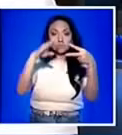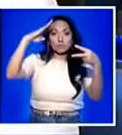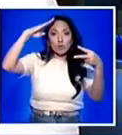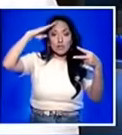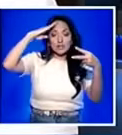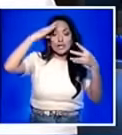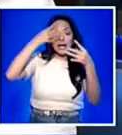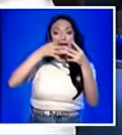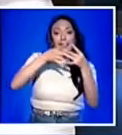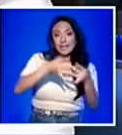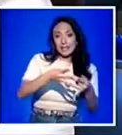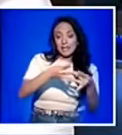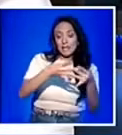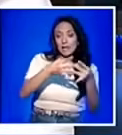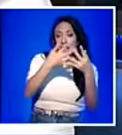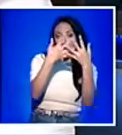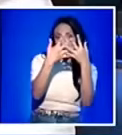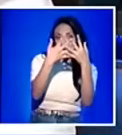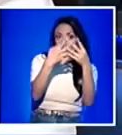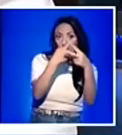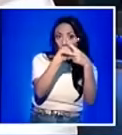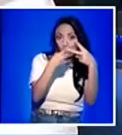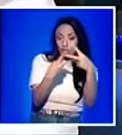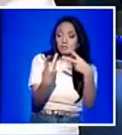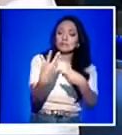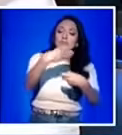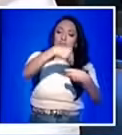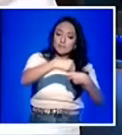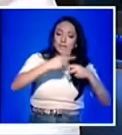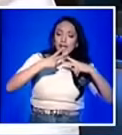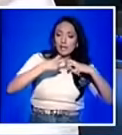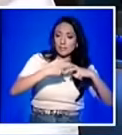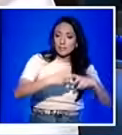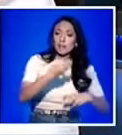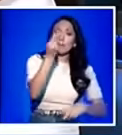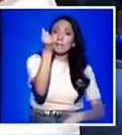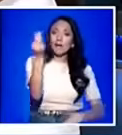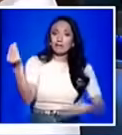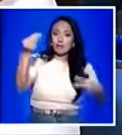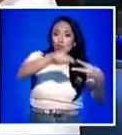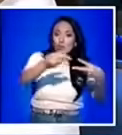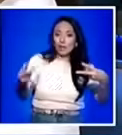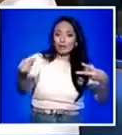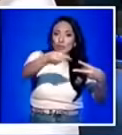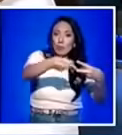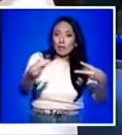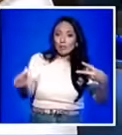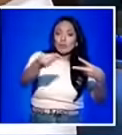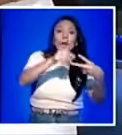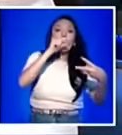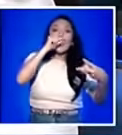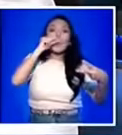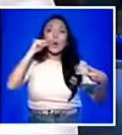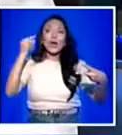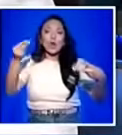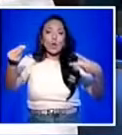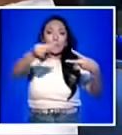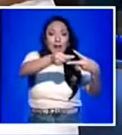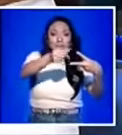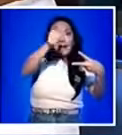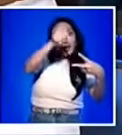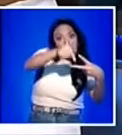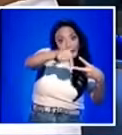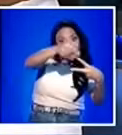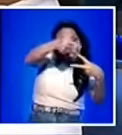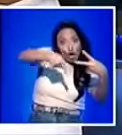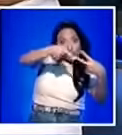y esposos, están procesados en el caso Metástasis por recibir dinero del narcotraficante Leandro Norero y colaborar con